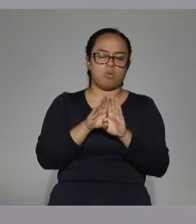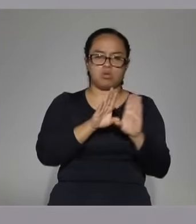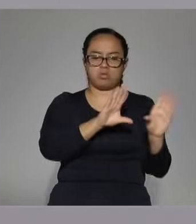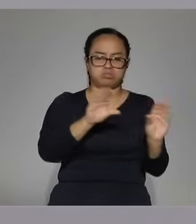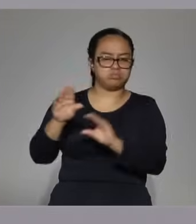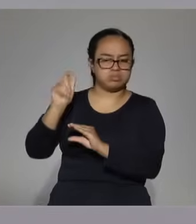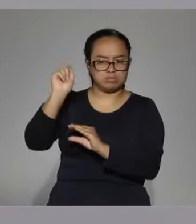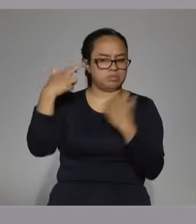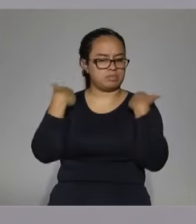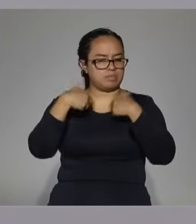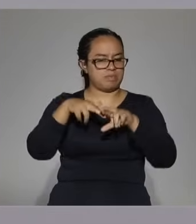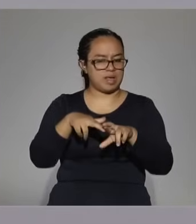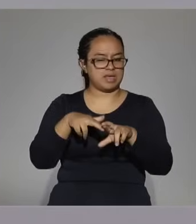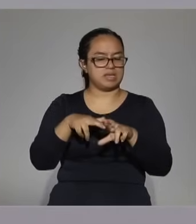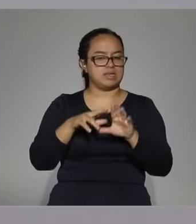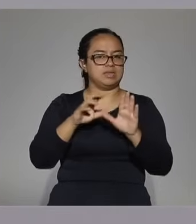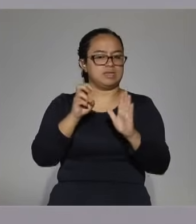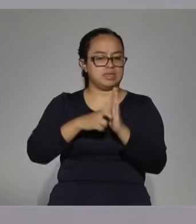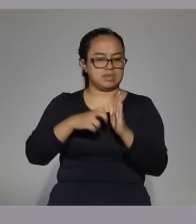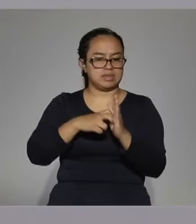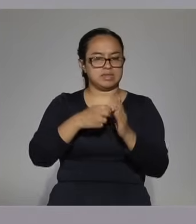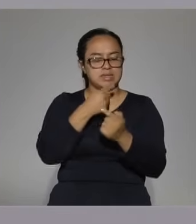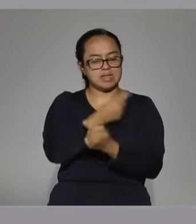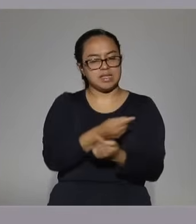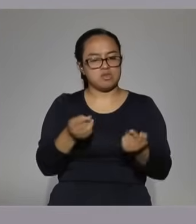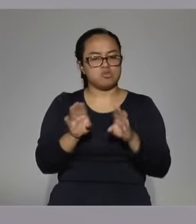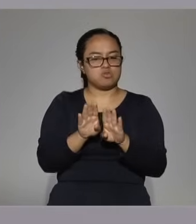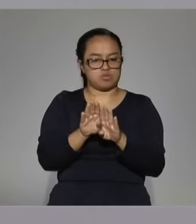este trabajo de educar a los niños.